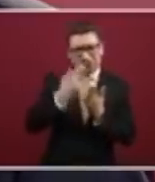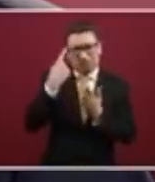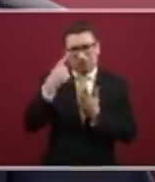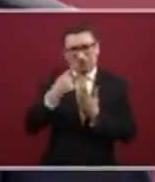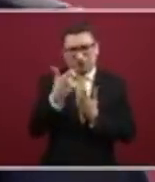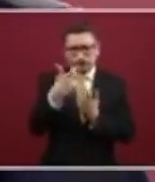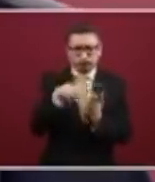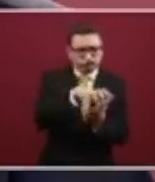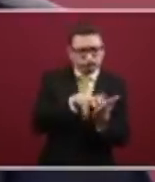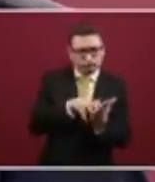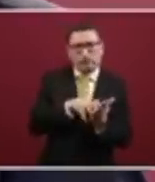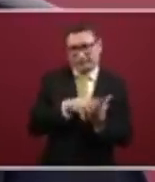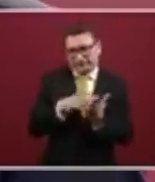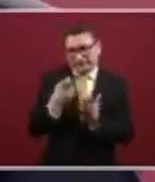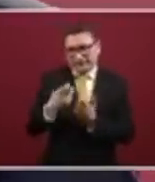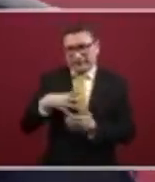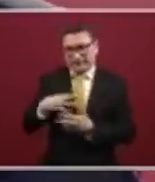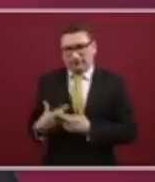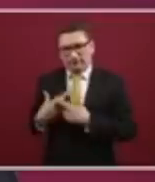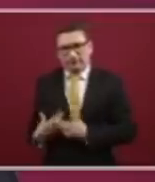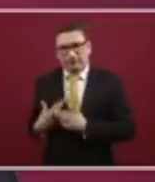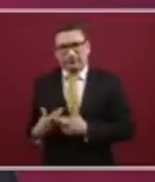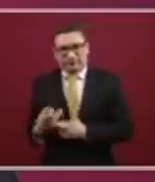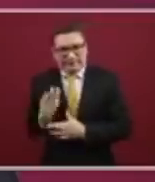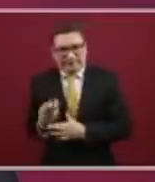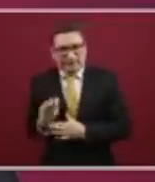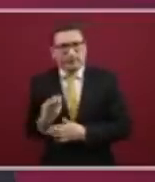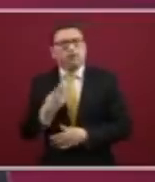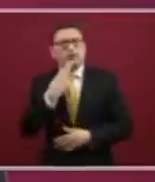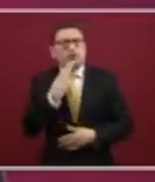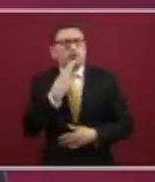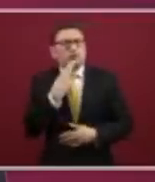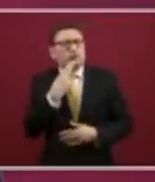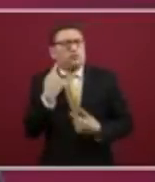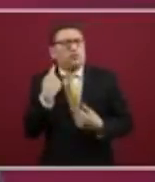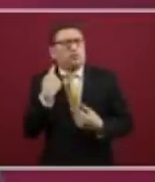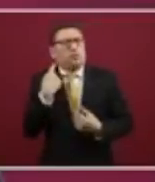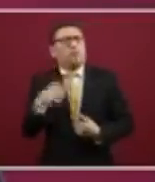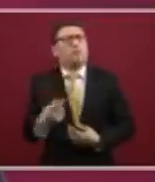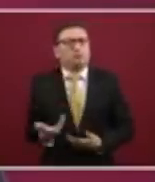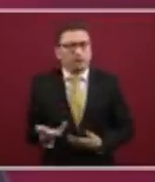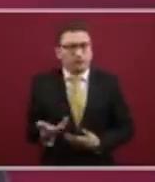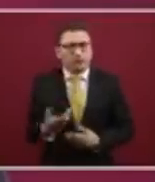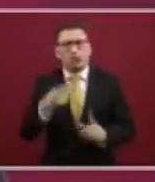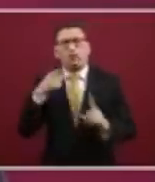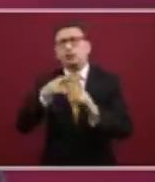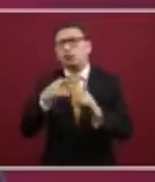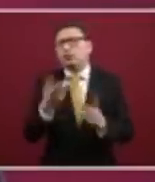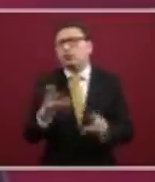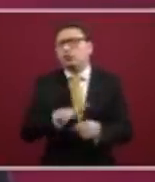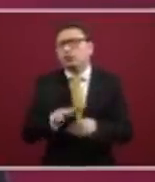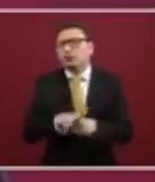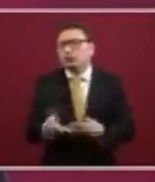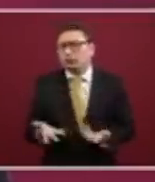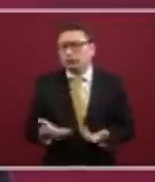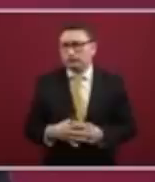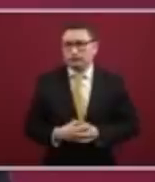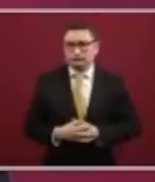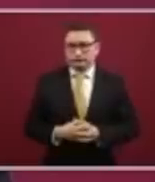Entonces, esos recursos van destinados a